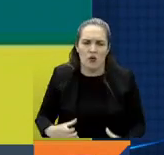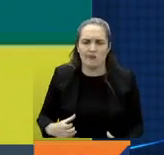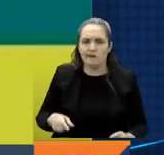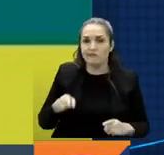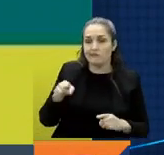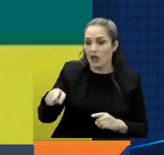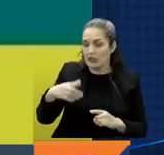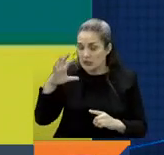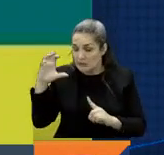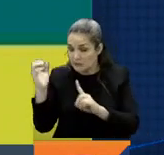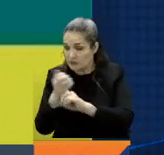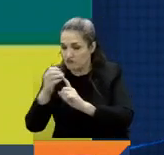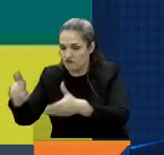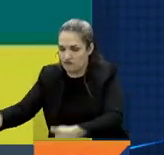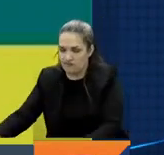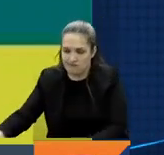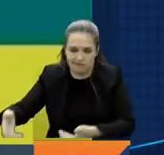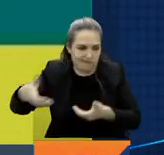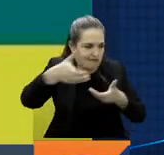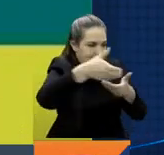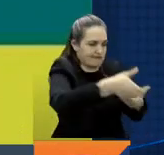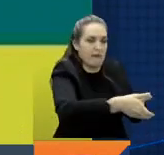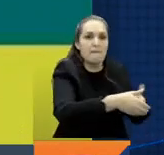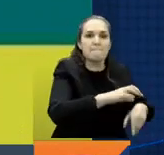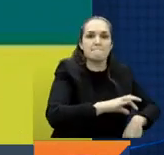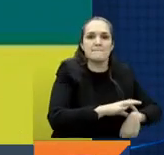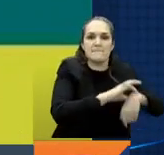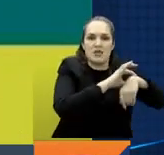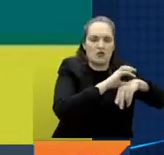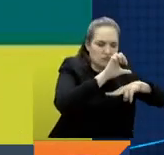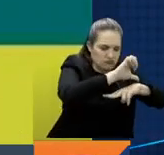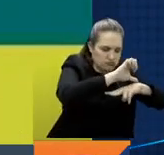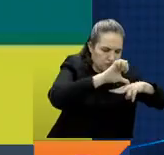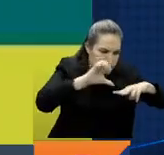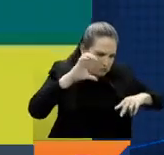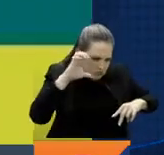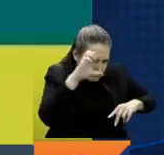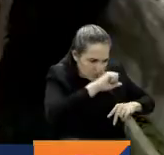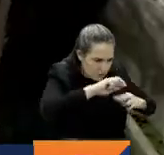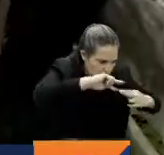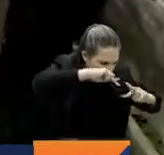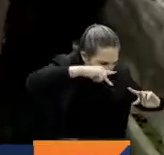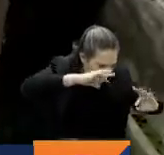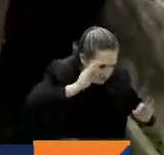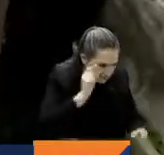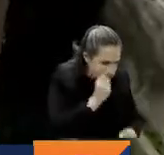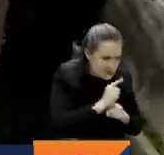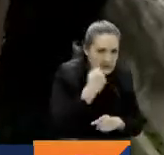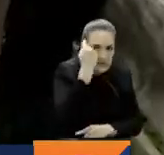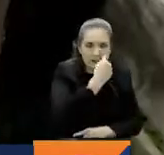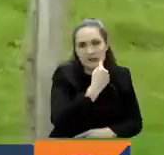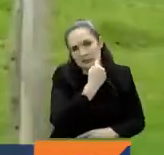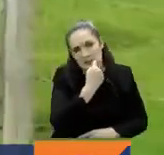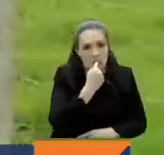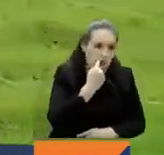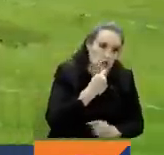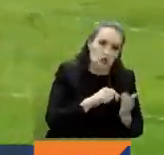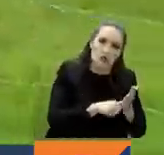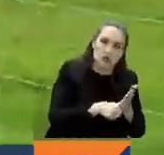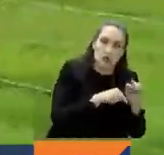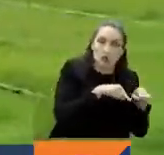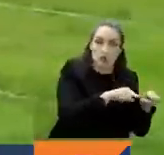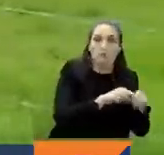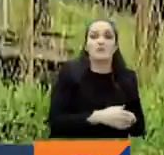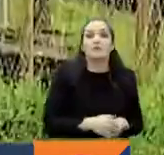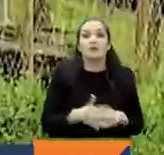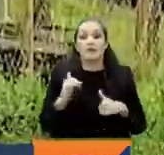fueron trasladados a Medicina Legal en Villavicencio para su identificación. A través de un comunicado, la Unidad de Restitución de